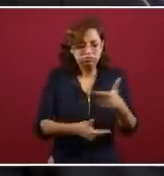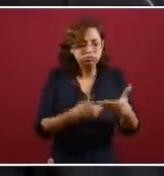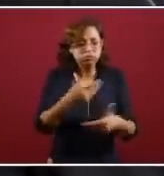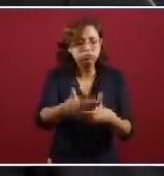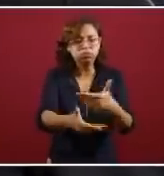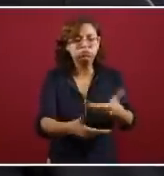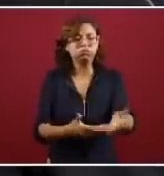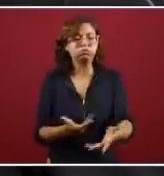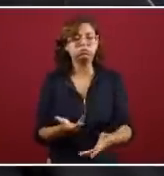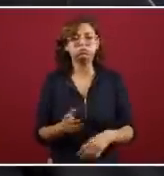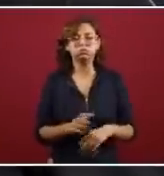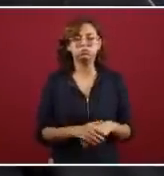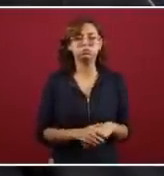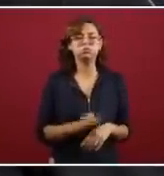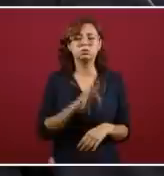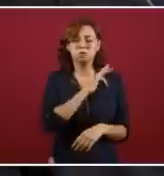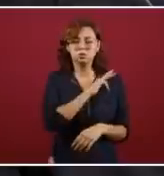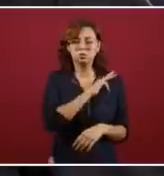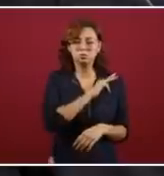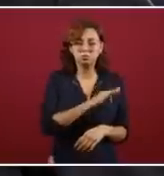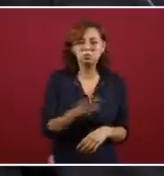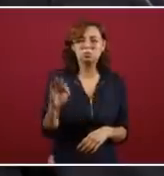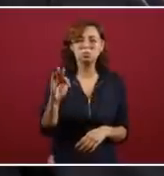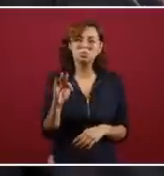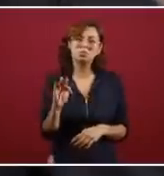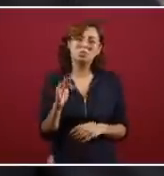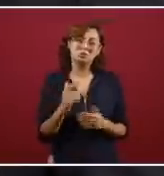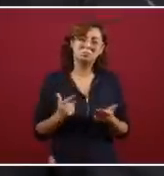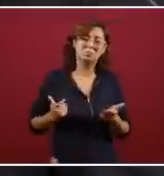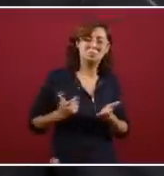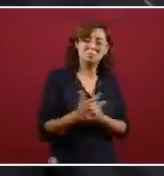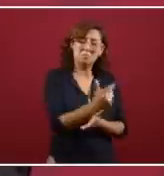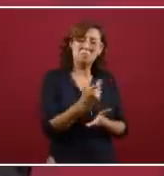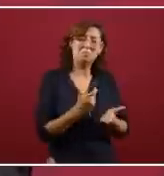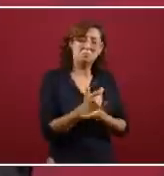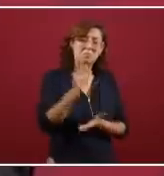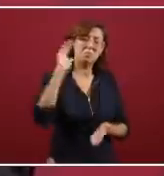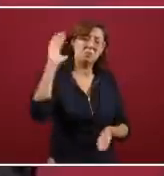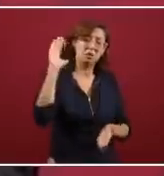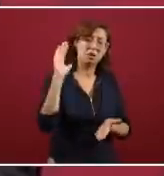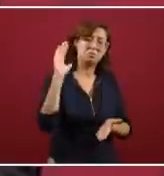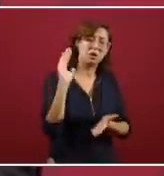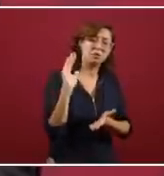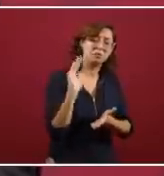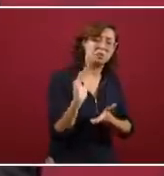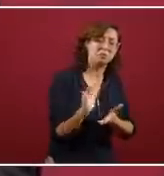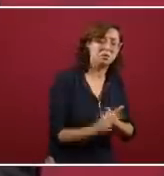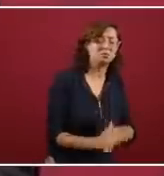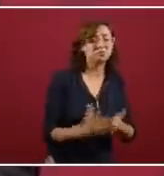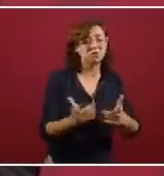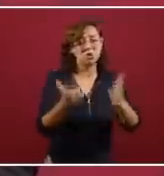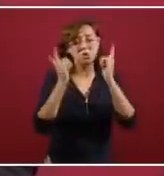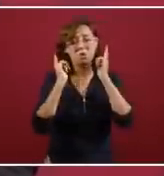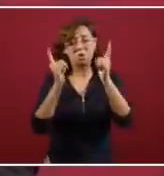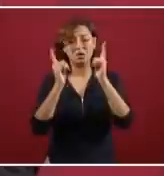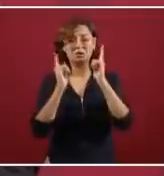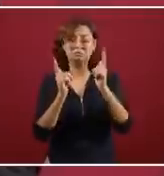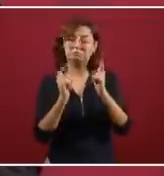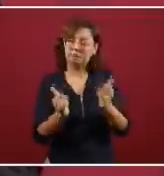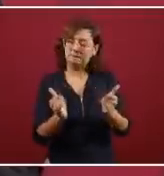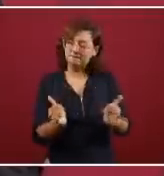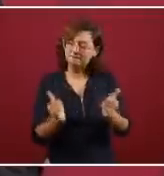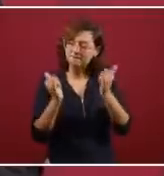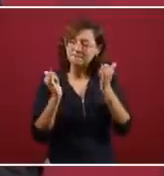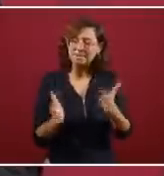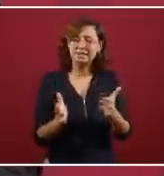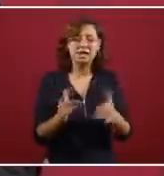adelante, que se pueda ir disminuyendo esa deuda, esa carga que